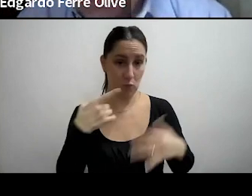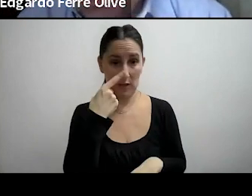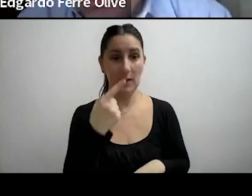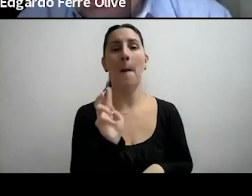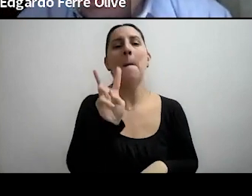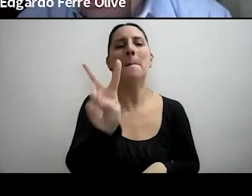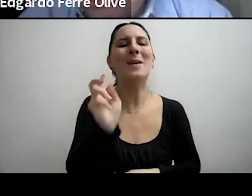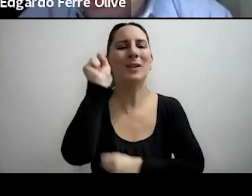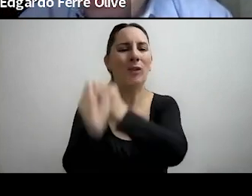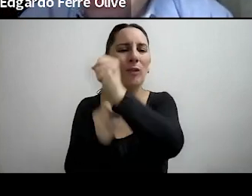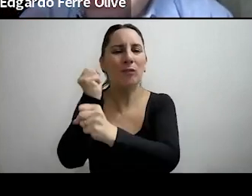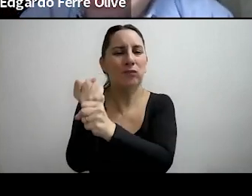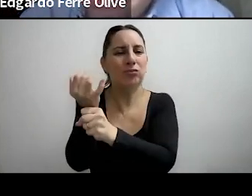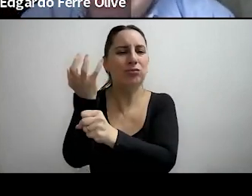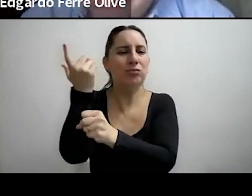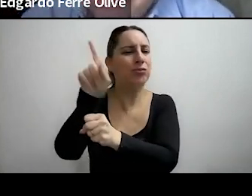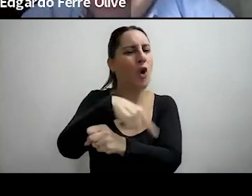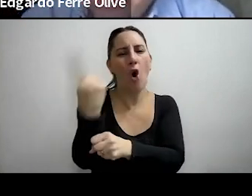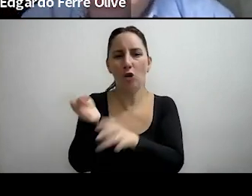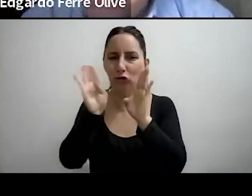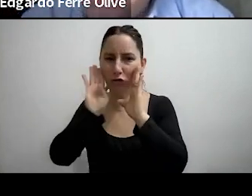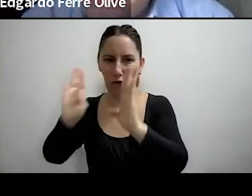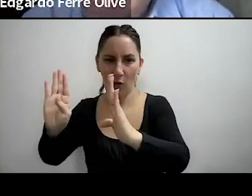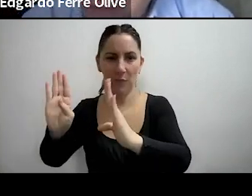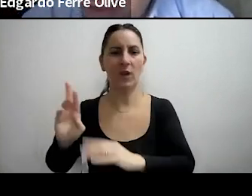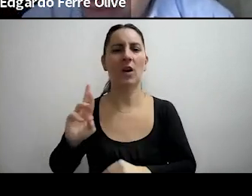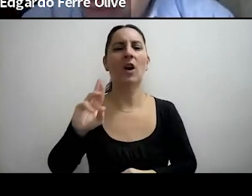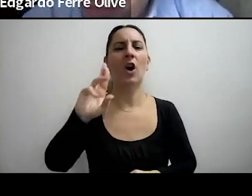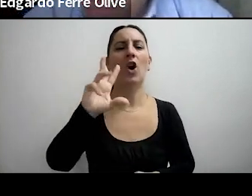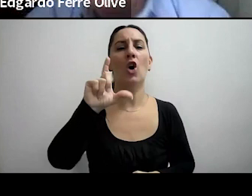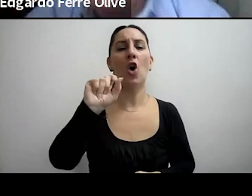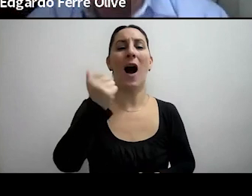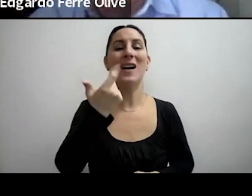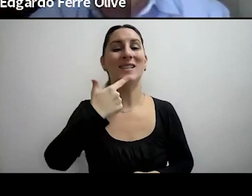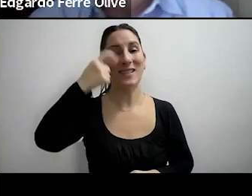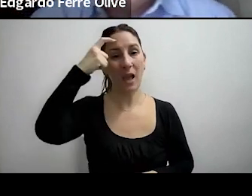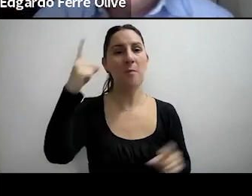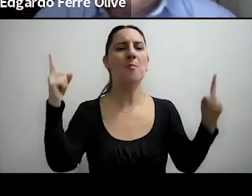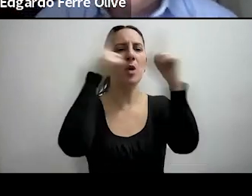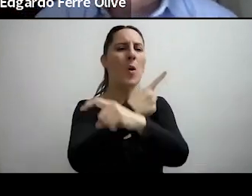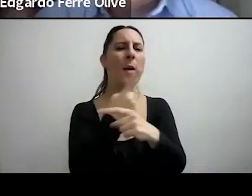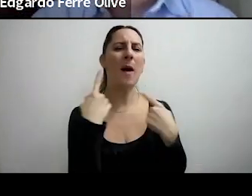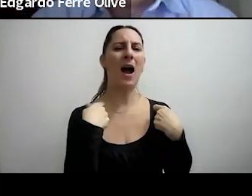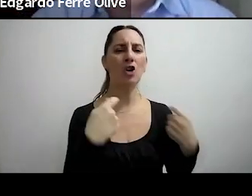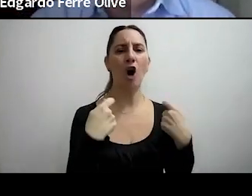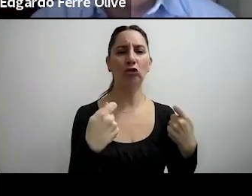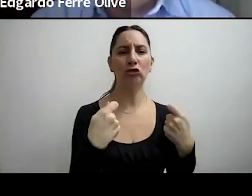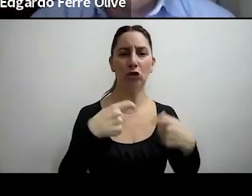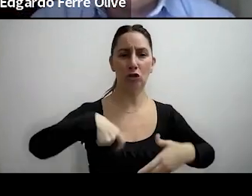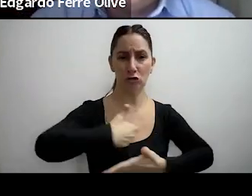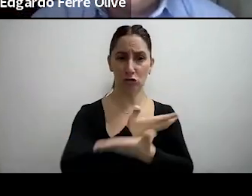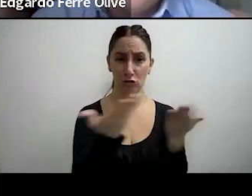emisión tienen otro tratamiento. Esto lo establece en su momento Ronald Coase con el problema del costo social, en la cual se fija una cantidad